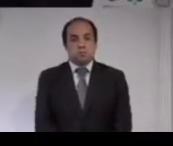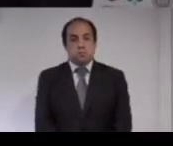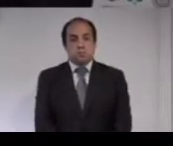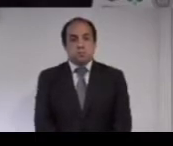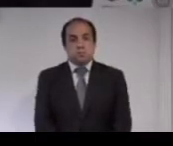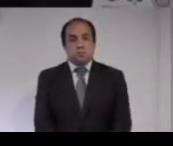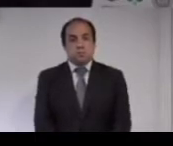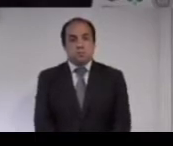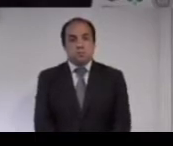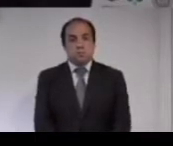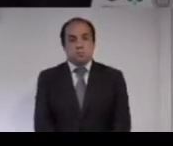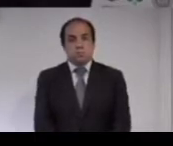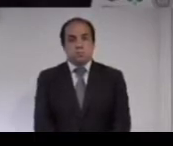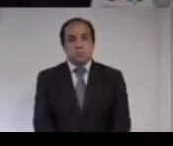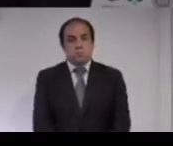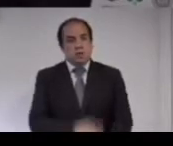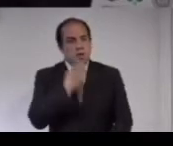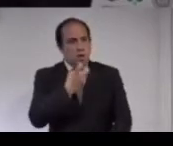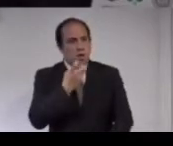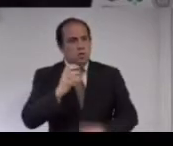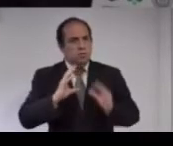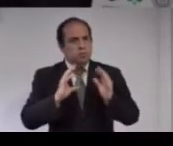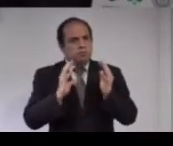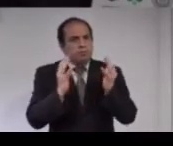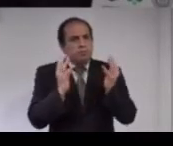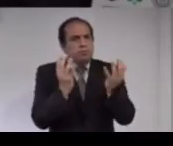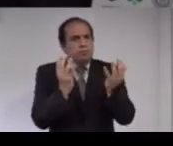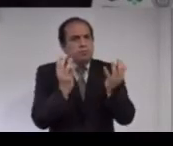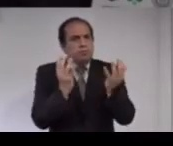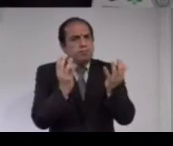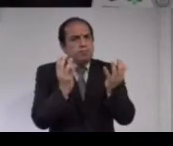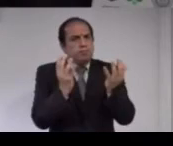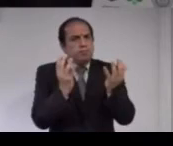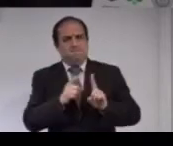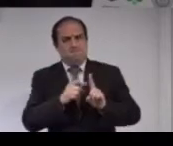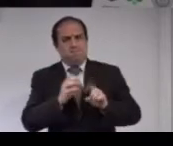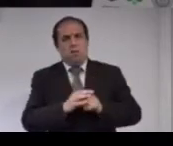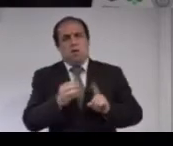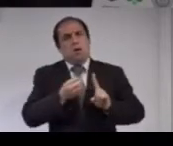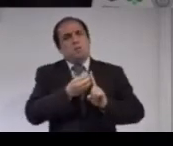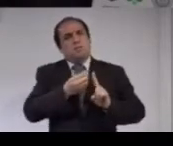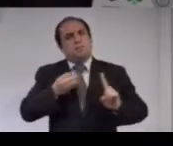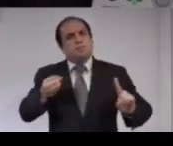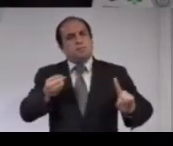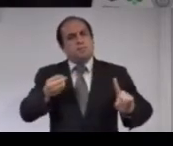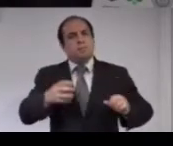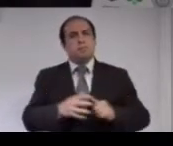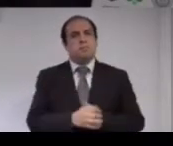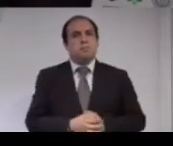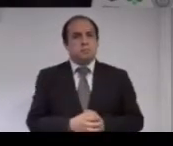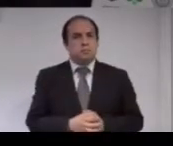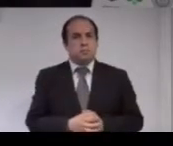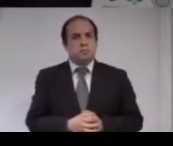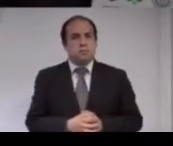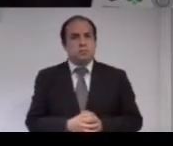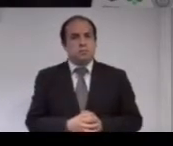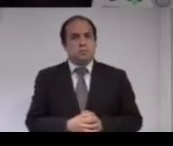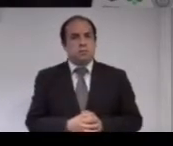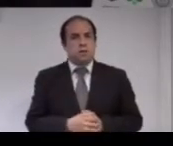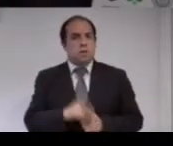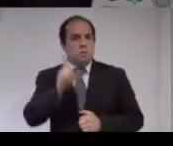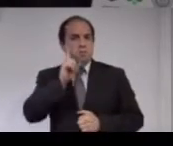A propósito de este muro, bastante criticado por las organizaciones, por las